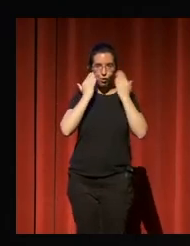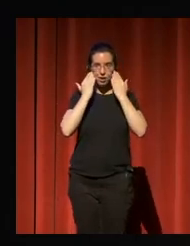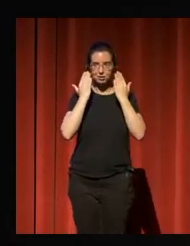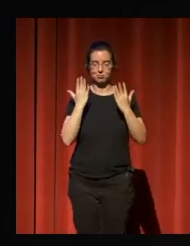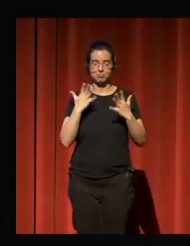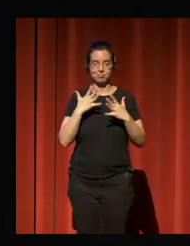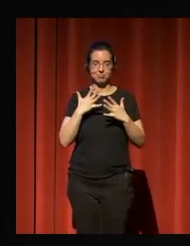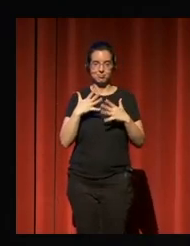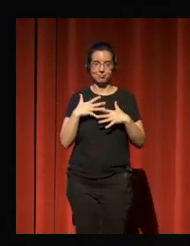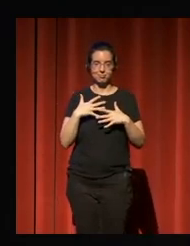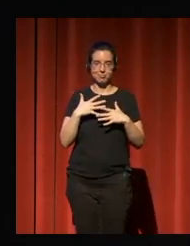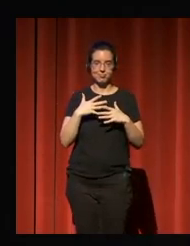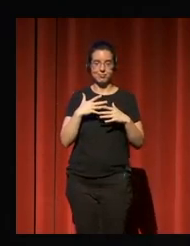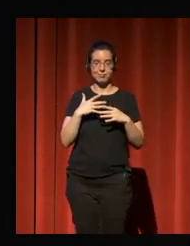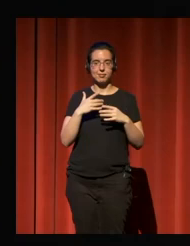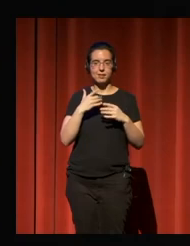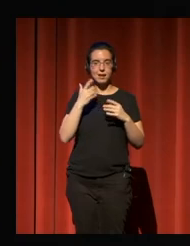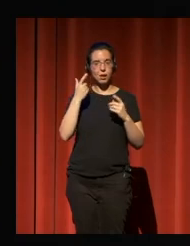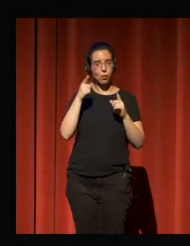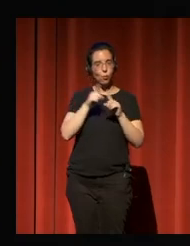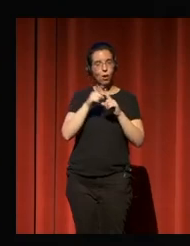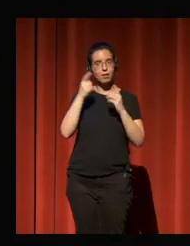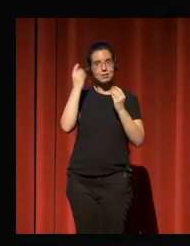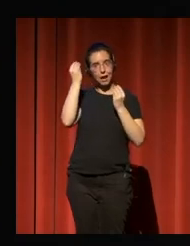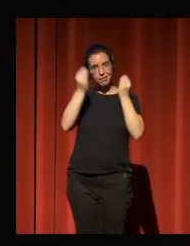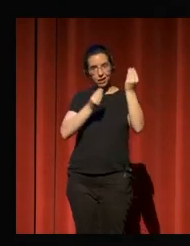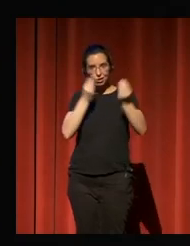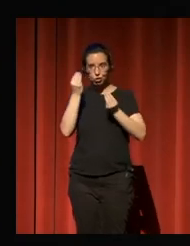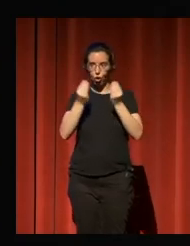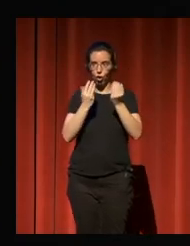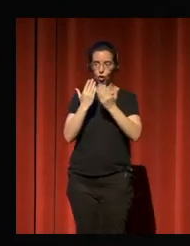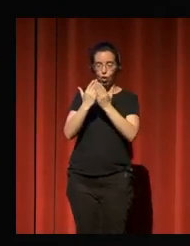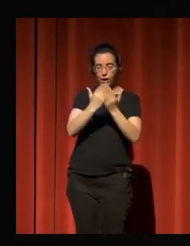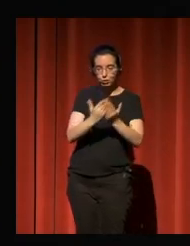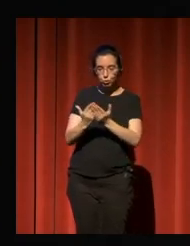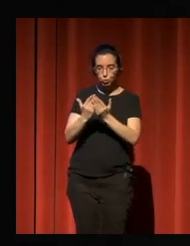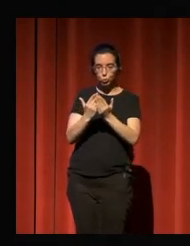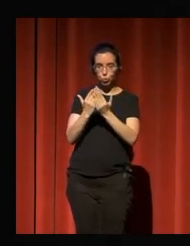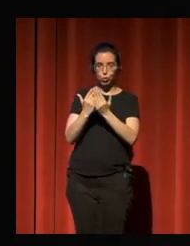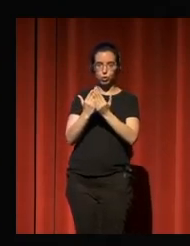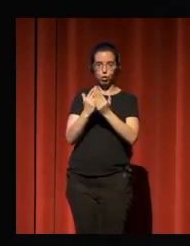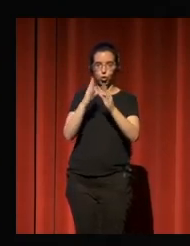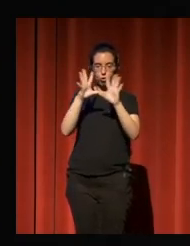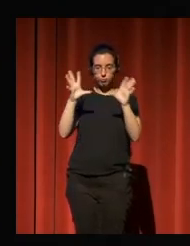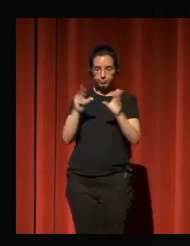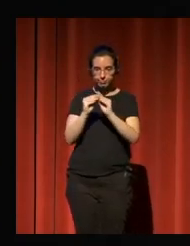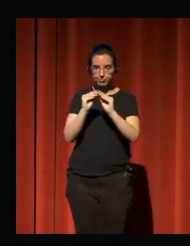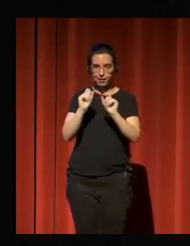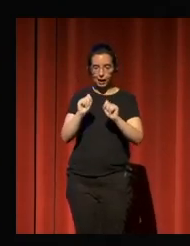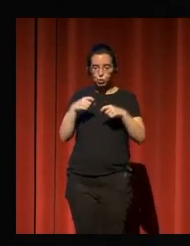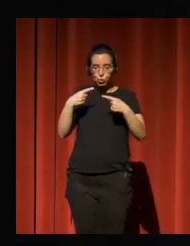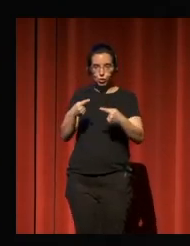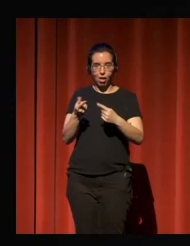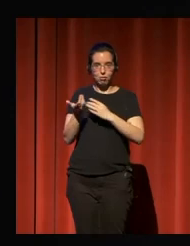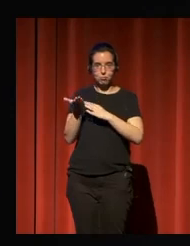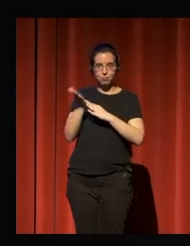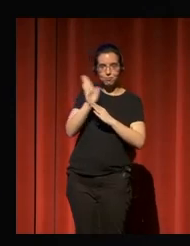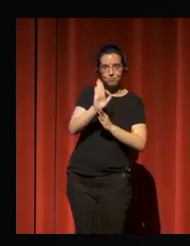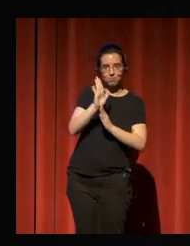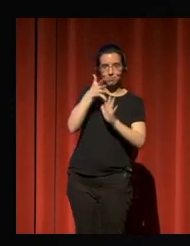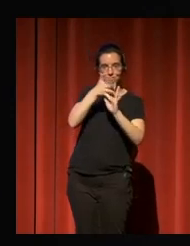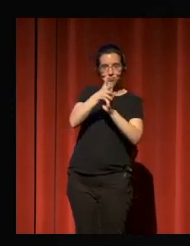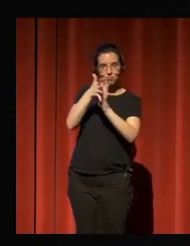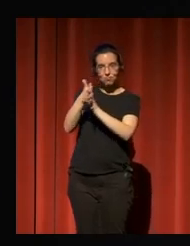e compartiendo las reflexiones y las conclusiones de este de este estudio que la verdad que pensamos que es